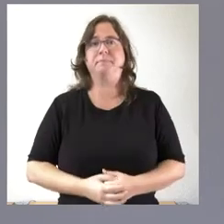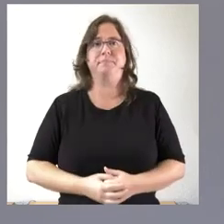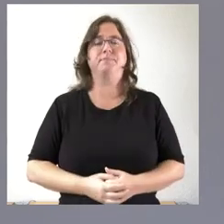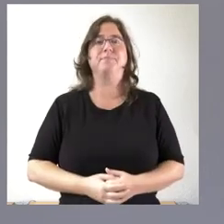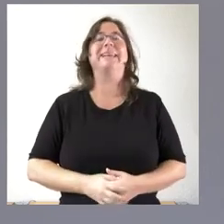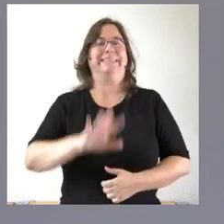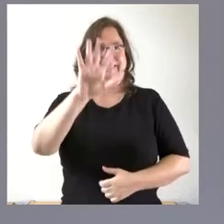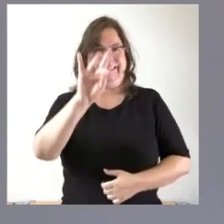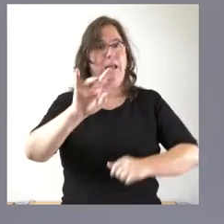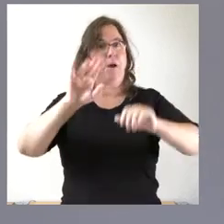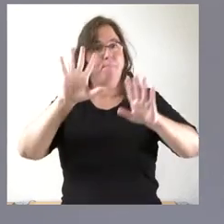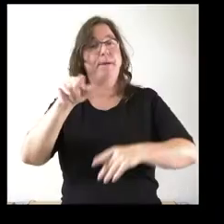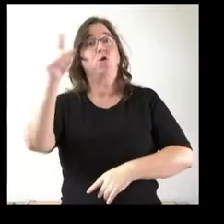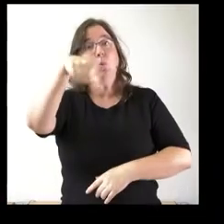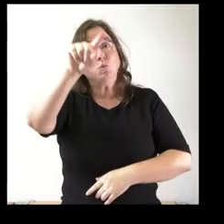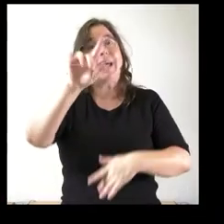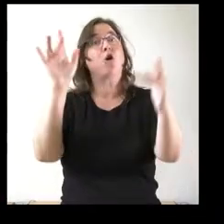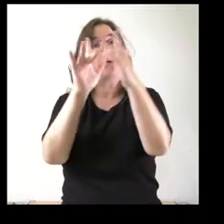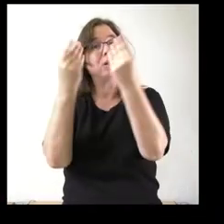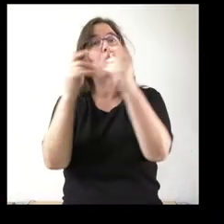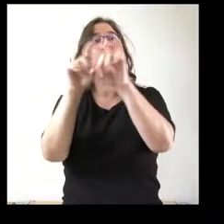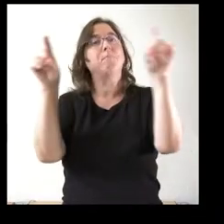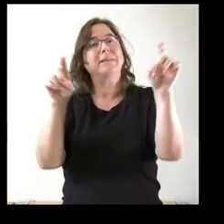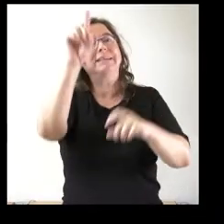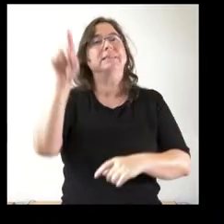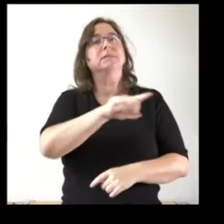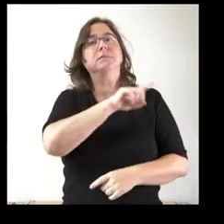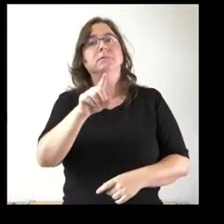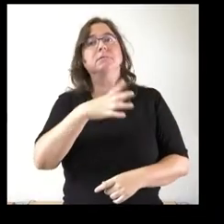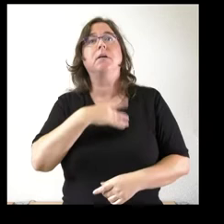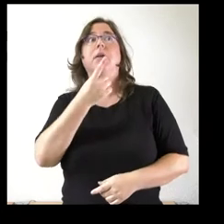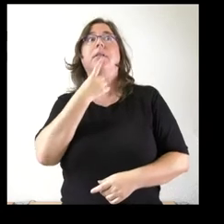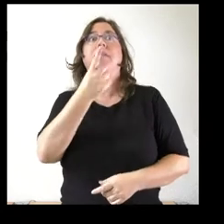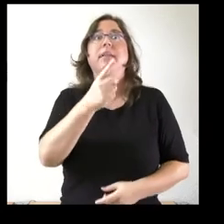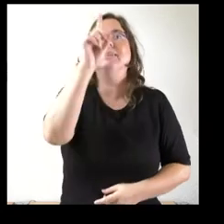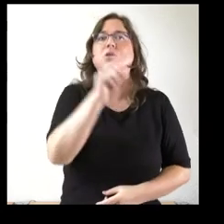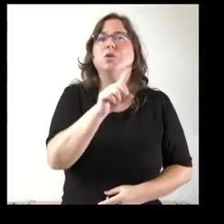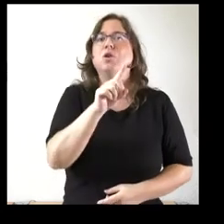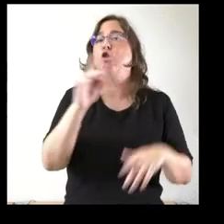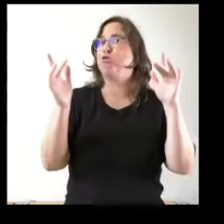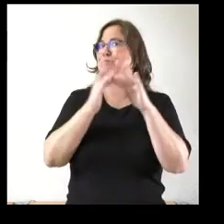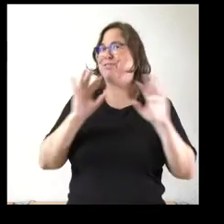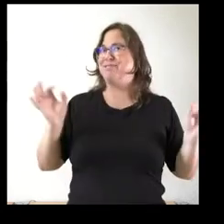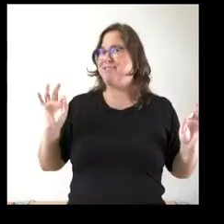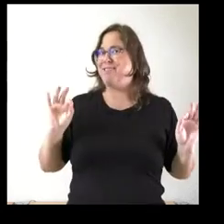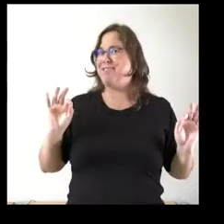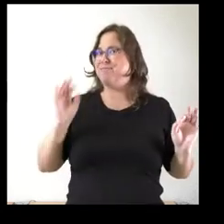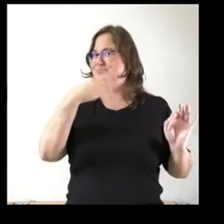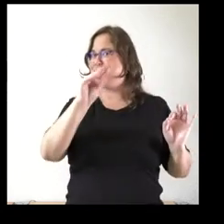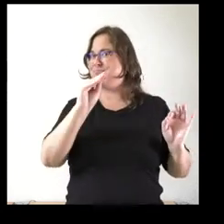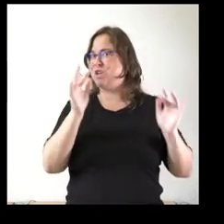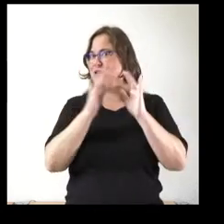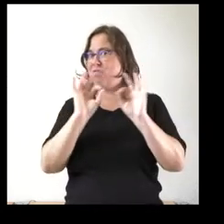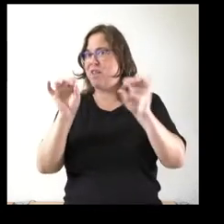pero ustedes han hablado con las empresas, deduzco, o no sé si se puede deducir de la respuesta que me ha dado, que no se han puesto en contacto con las empresas antes